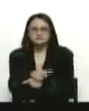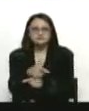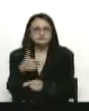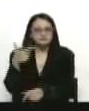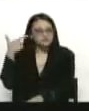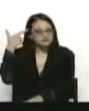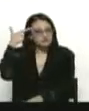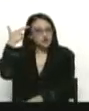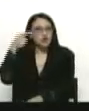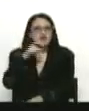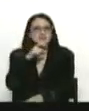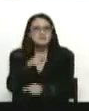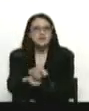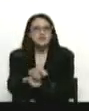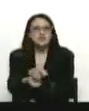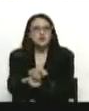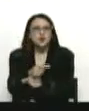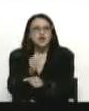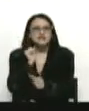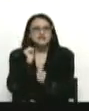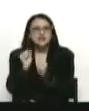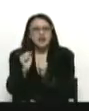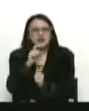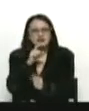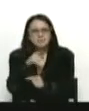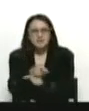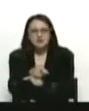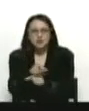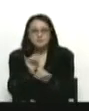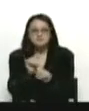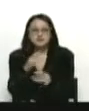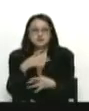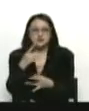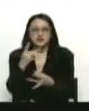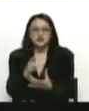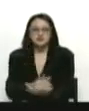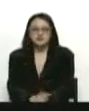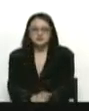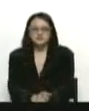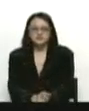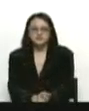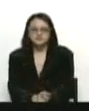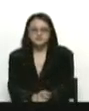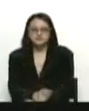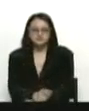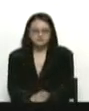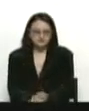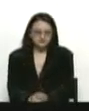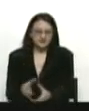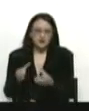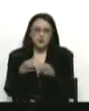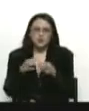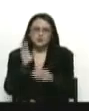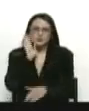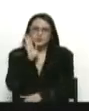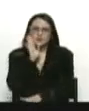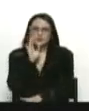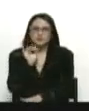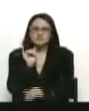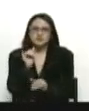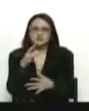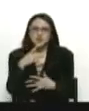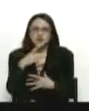cabeza de Cristina? ¿Quién mandó a asesinarla? Los mismos intereses de las oligarquías, los mismos intereses de